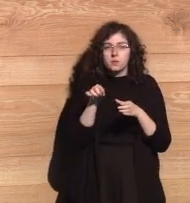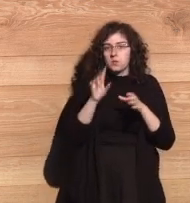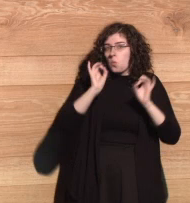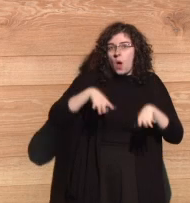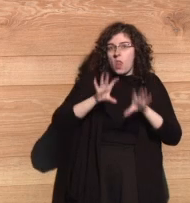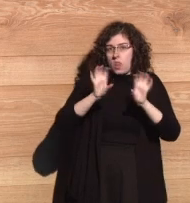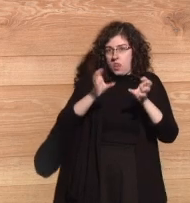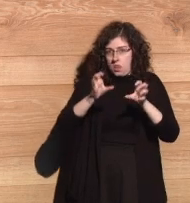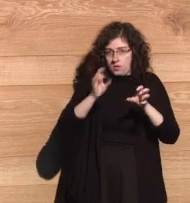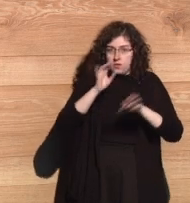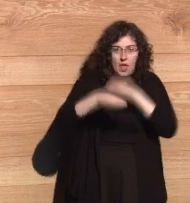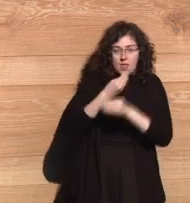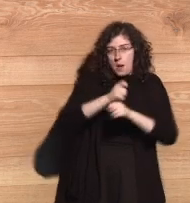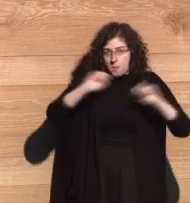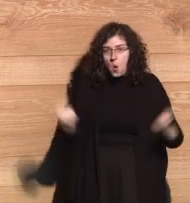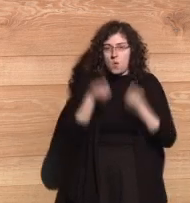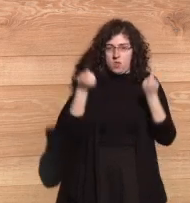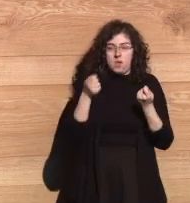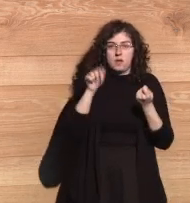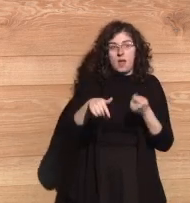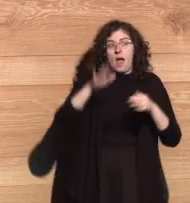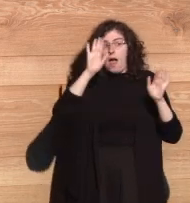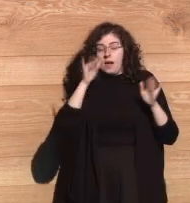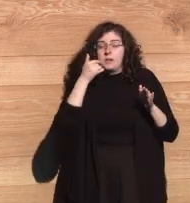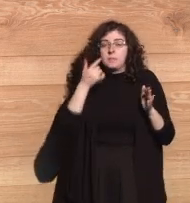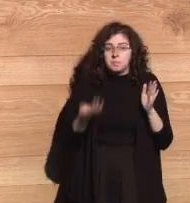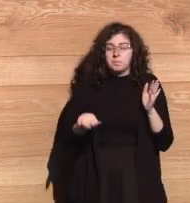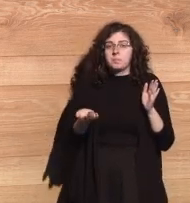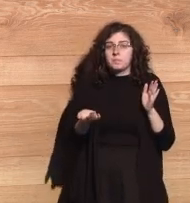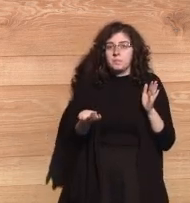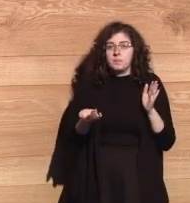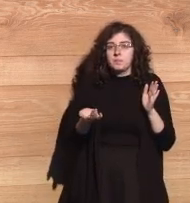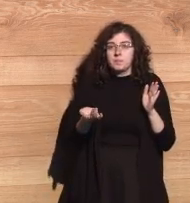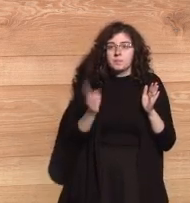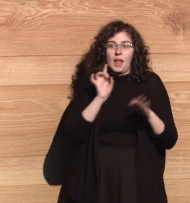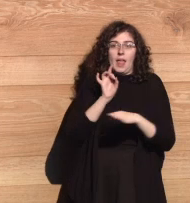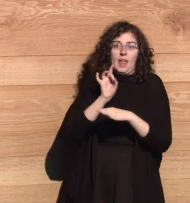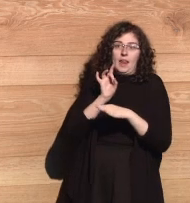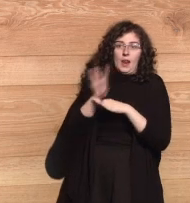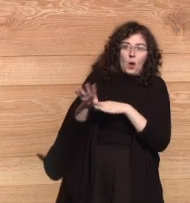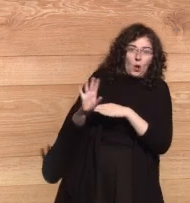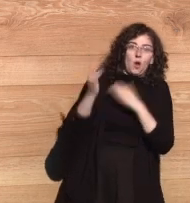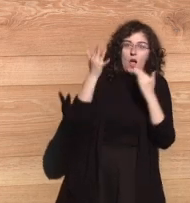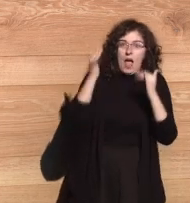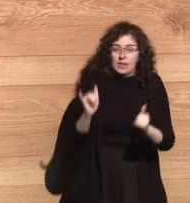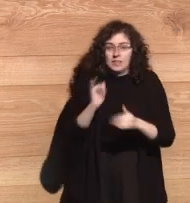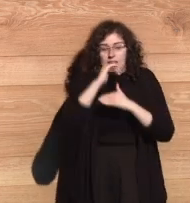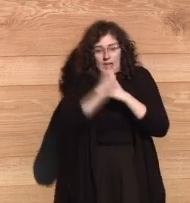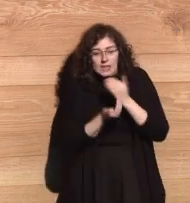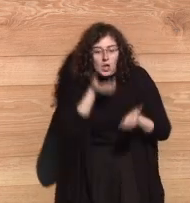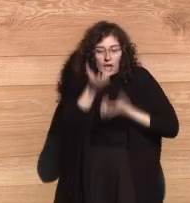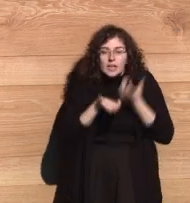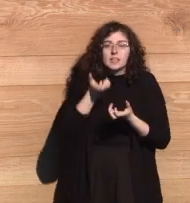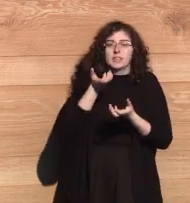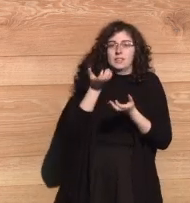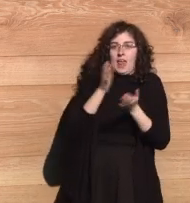¿no? Y para hacer como publicidad. Entonces, pues el correo llegó, el pan calientito ya está, el pollo rostizado